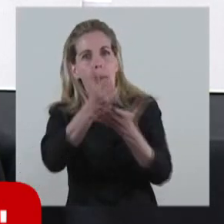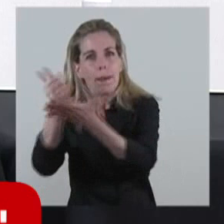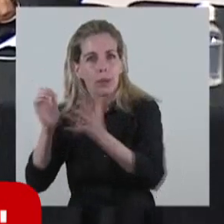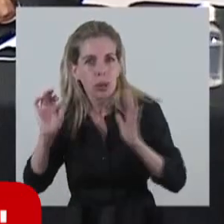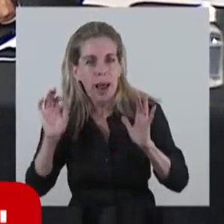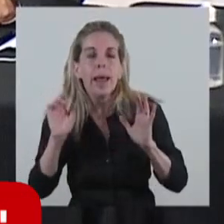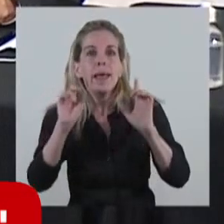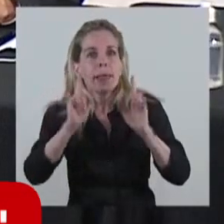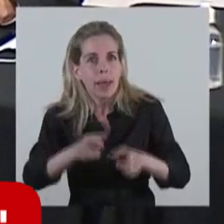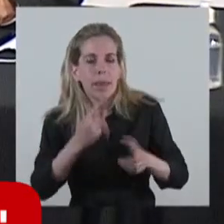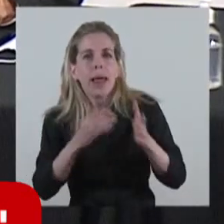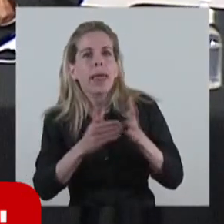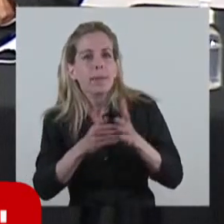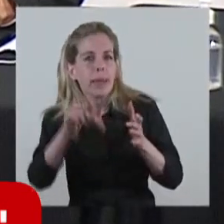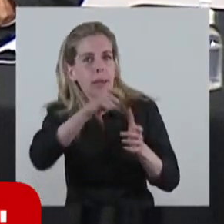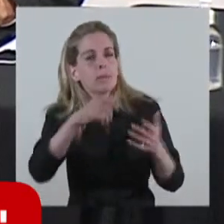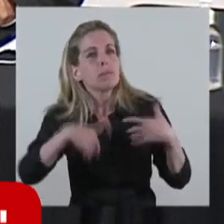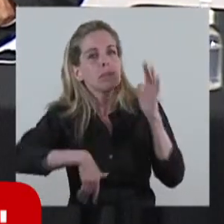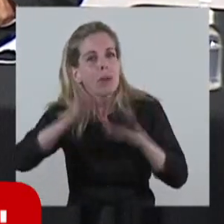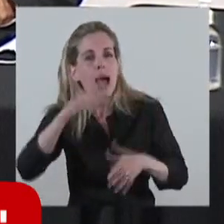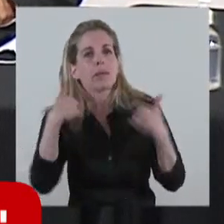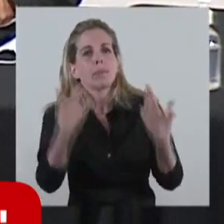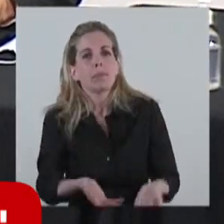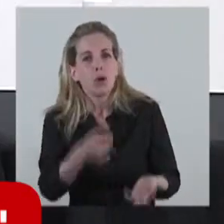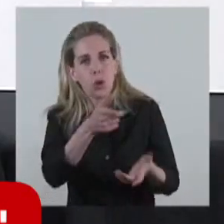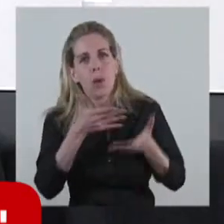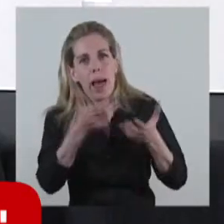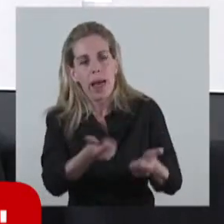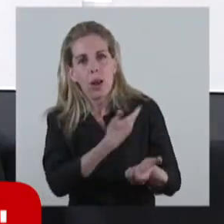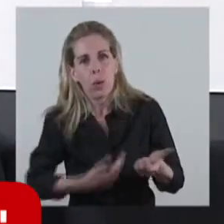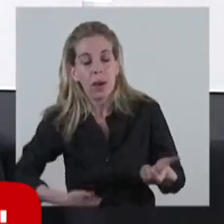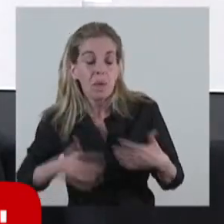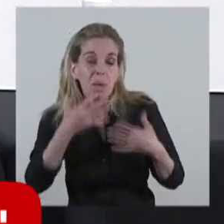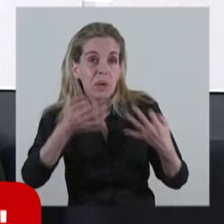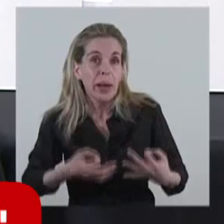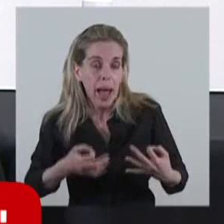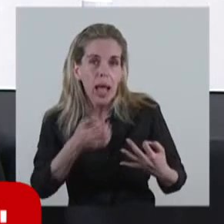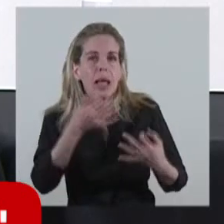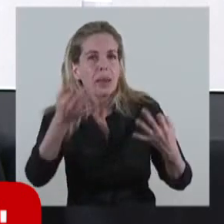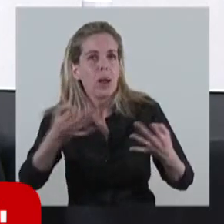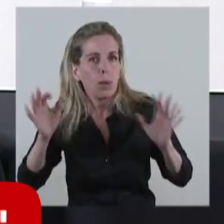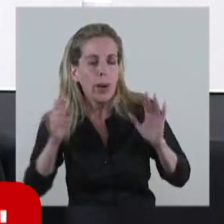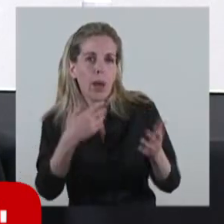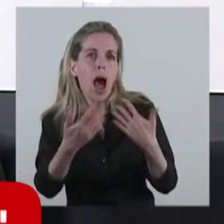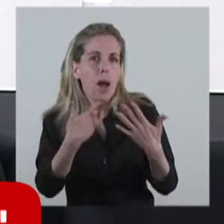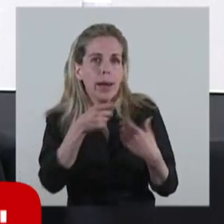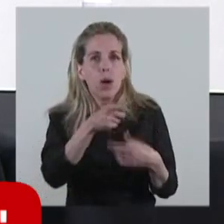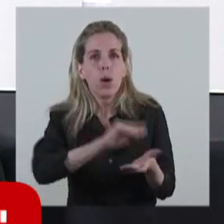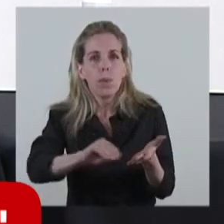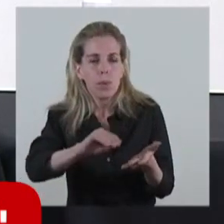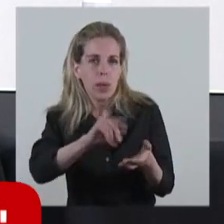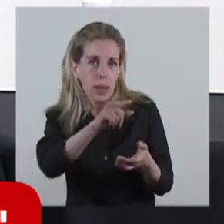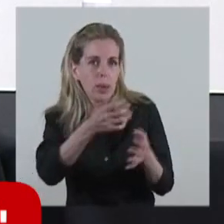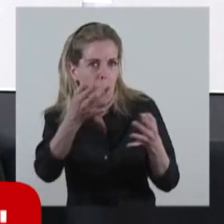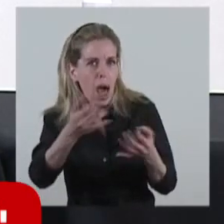es la unidad, mayores beneficios van a tener. Así que la verdad que sería bueno que lo conversemos porque tenemos un